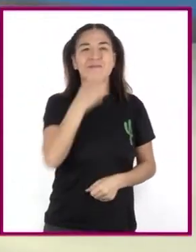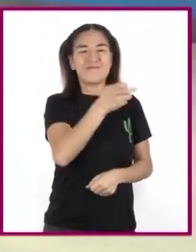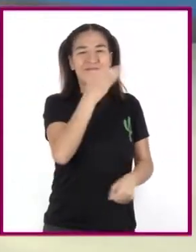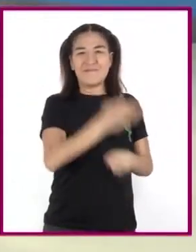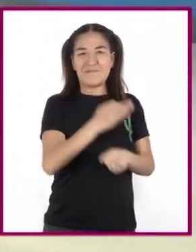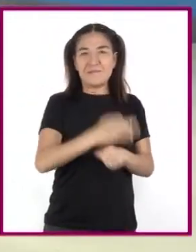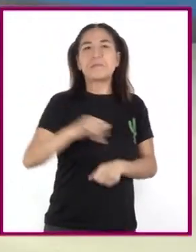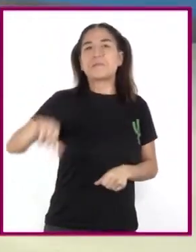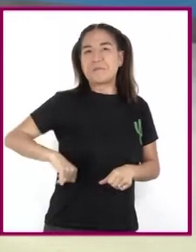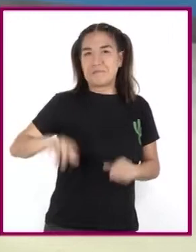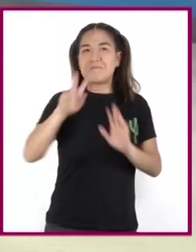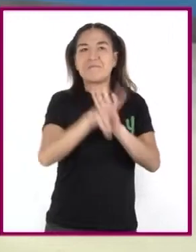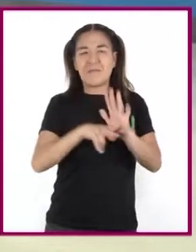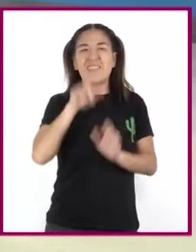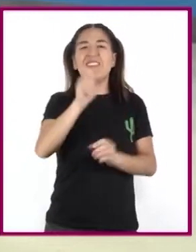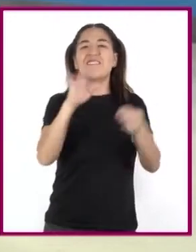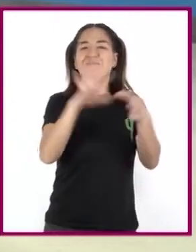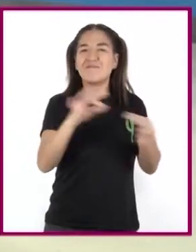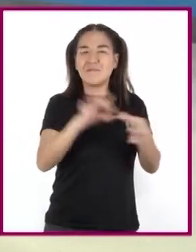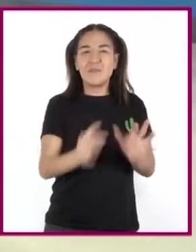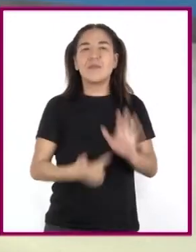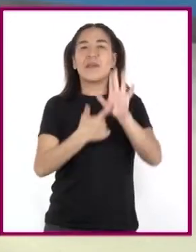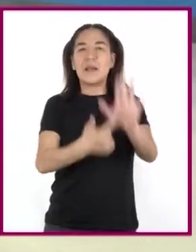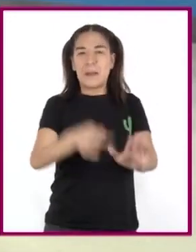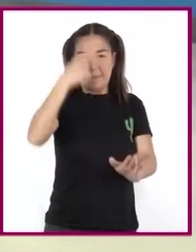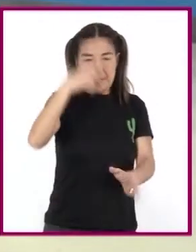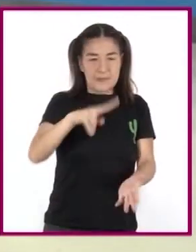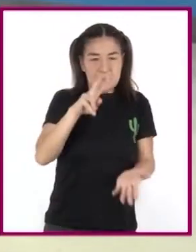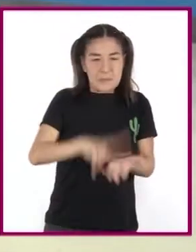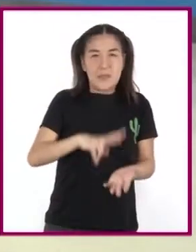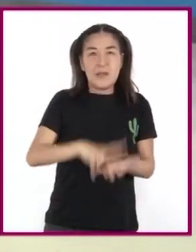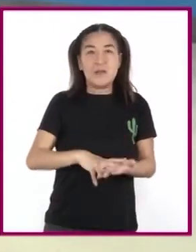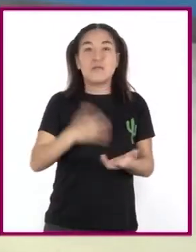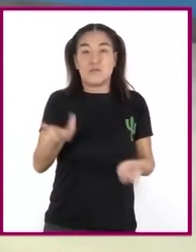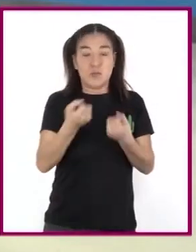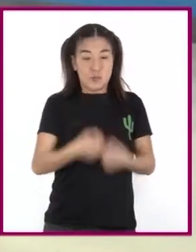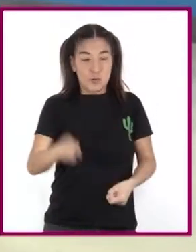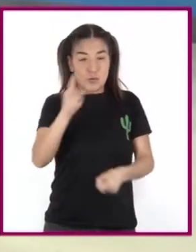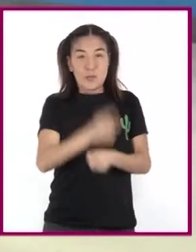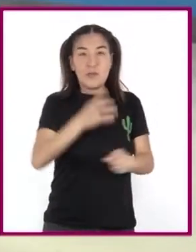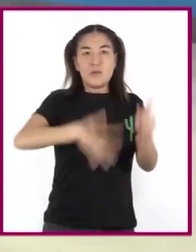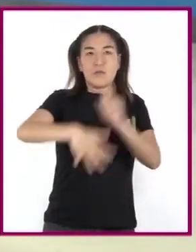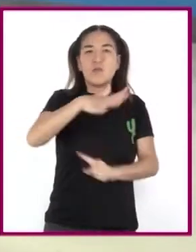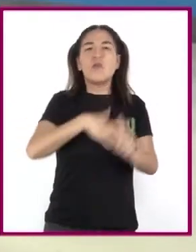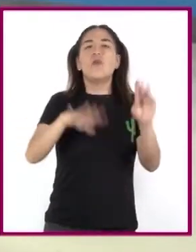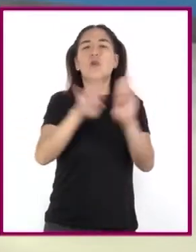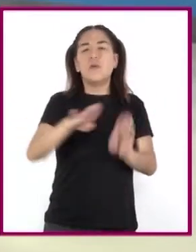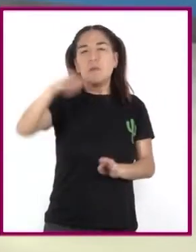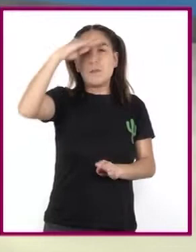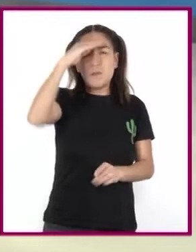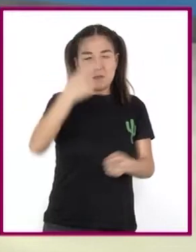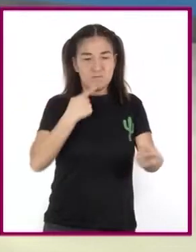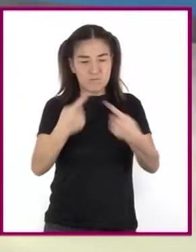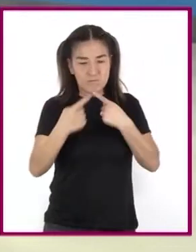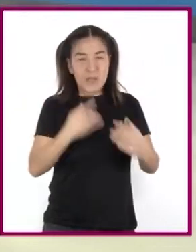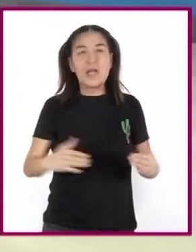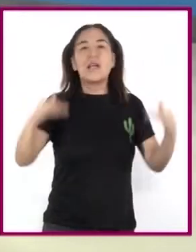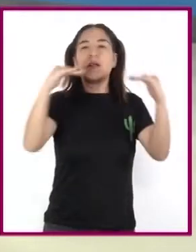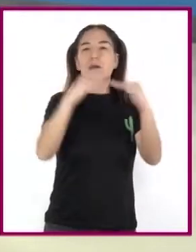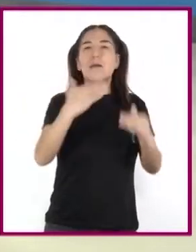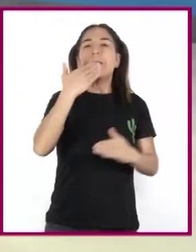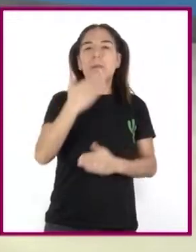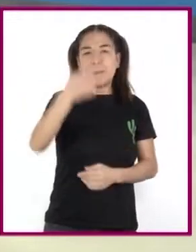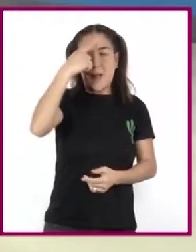video interesante, ya que muestra la importancia de valorar si una sociedad toma la igualdad como criterio para promover